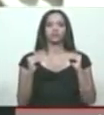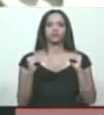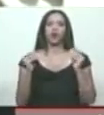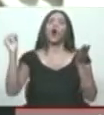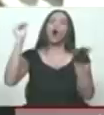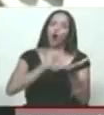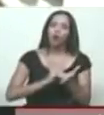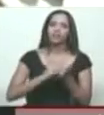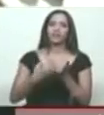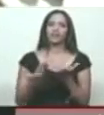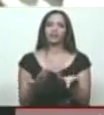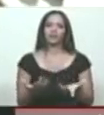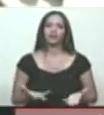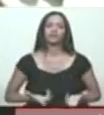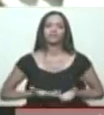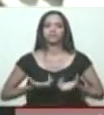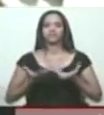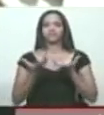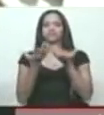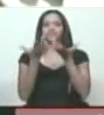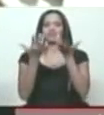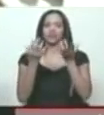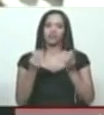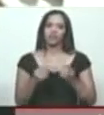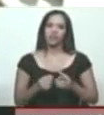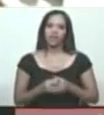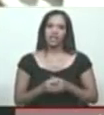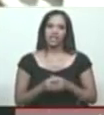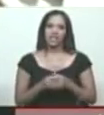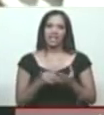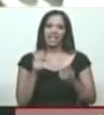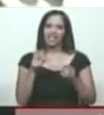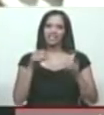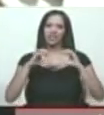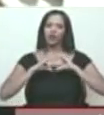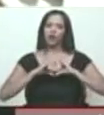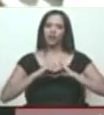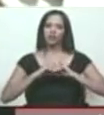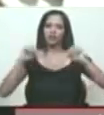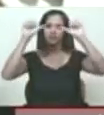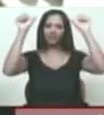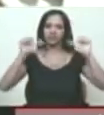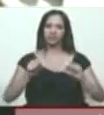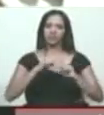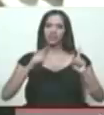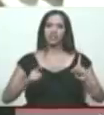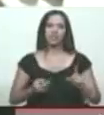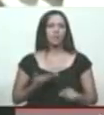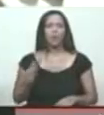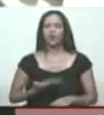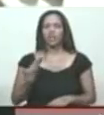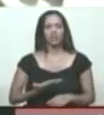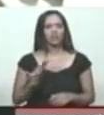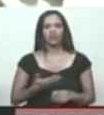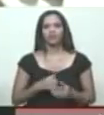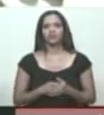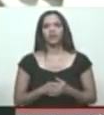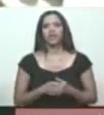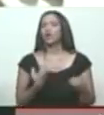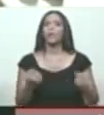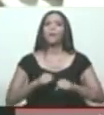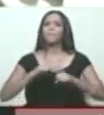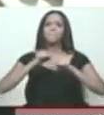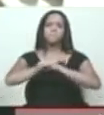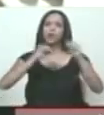Atacaron con fusil y quemaron esta área vital, vital, vital de la República, vital del país. Es como un